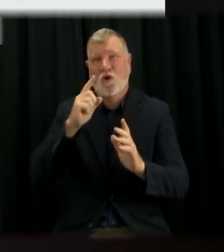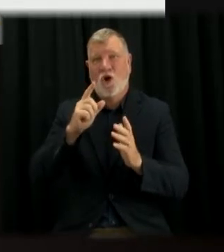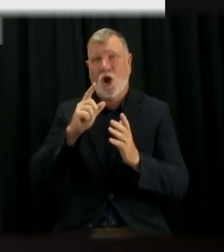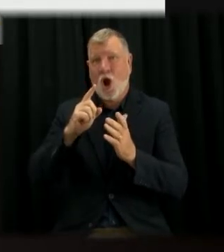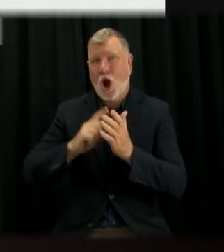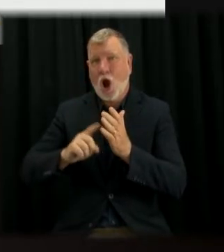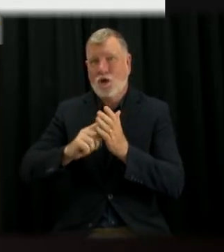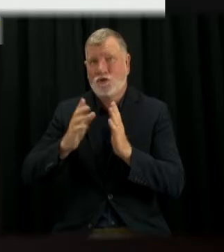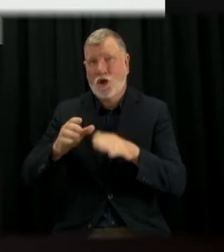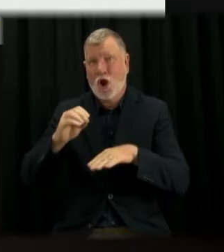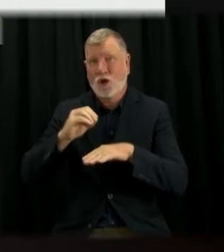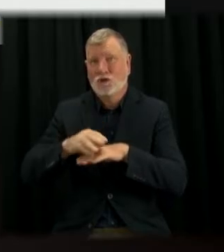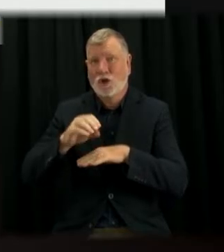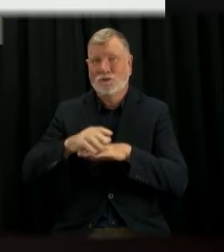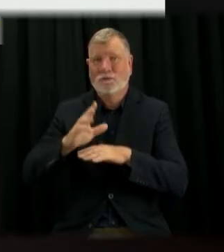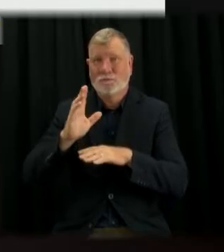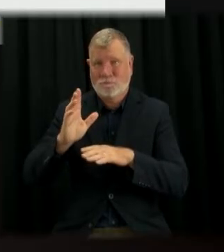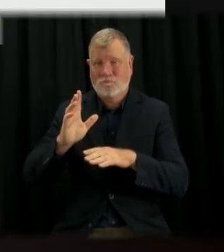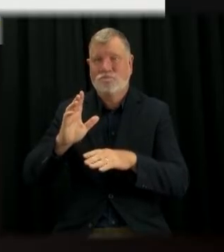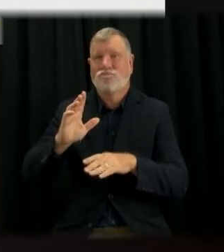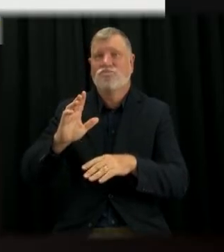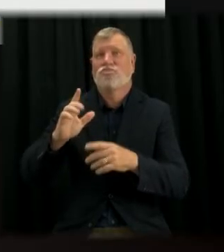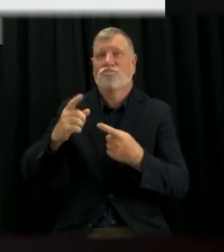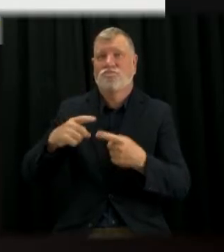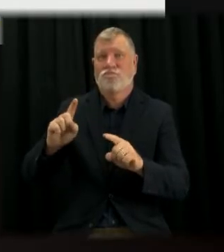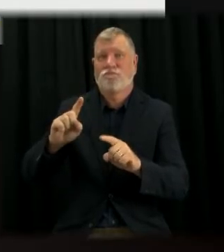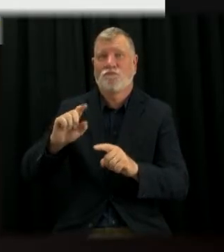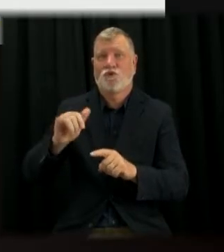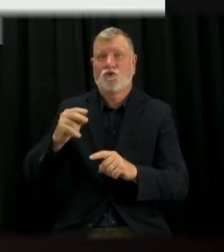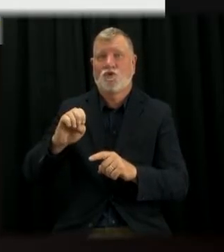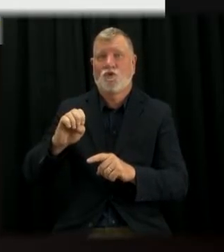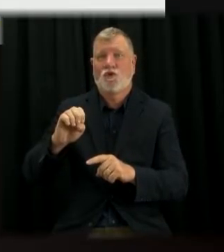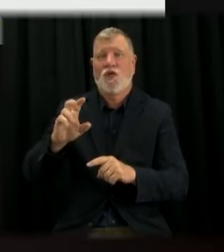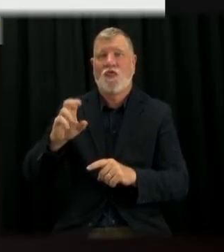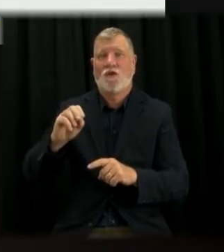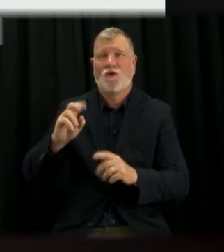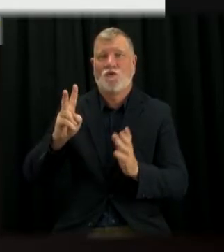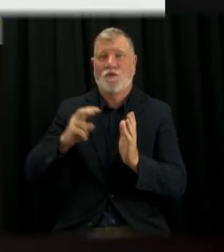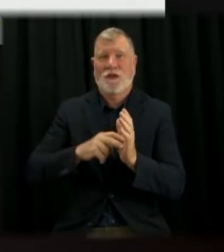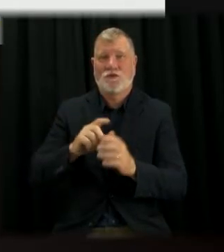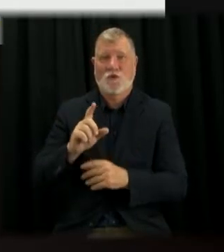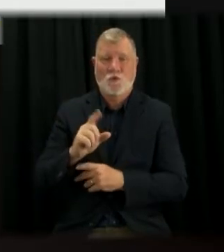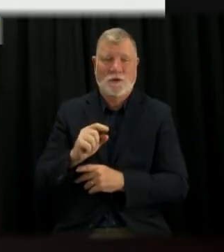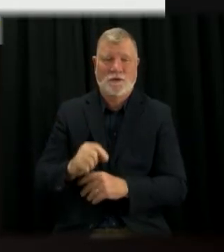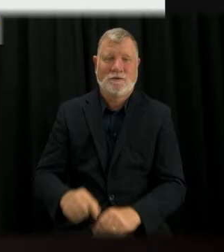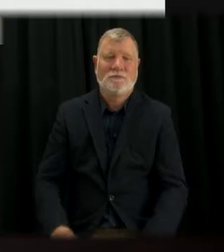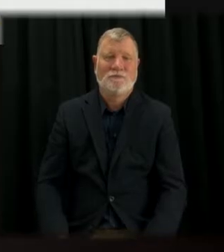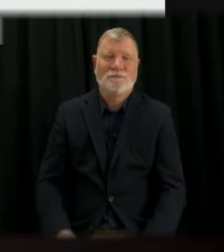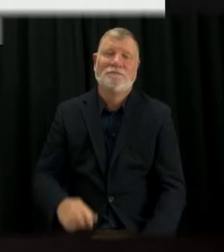contratos para los auditores fueron ejecutados el 30 de junio del 2020.